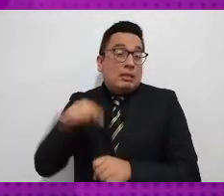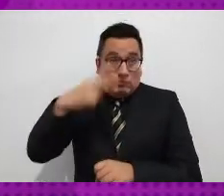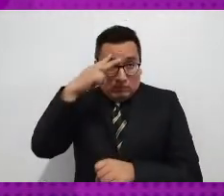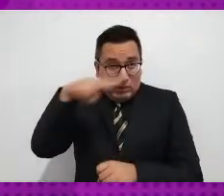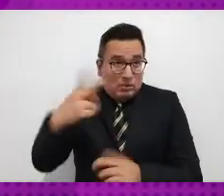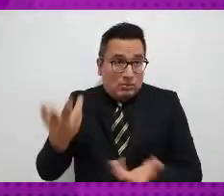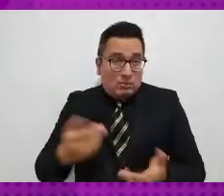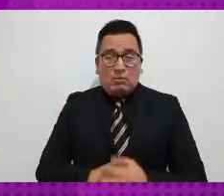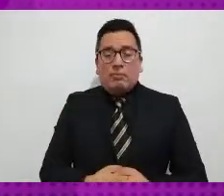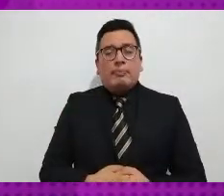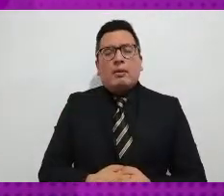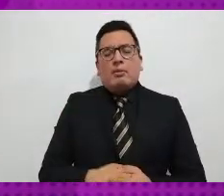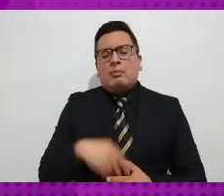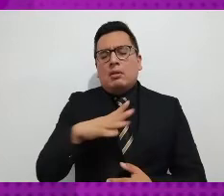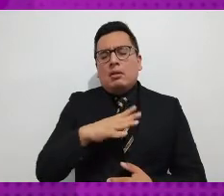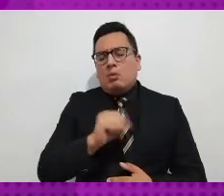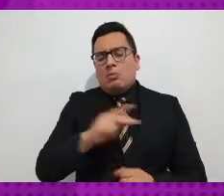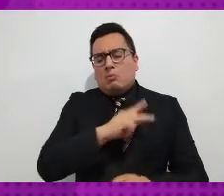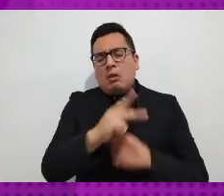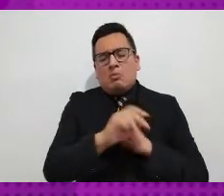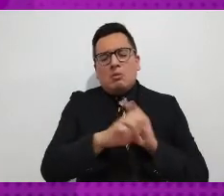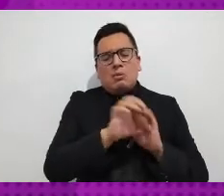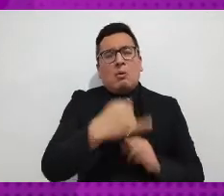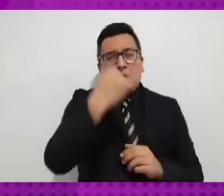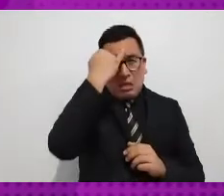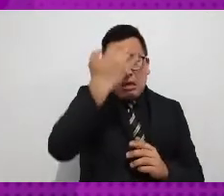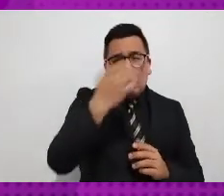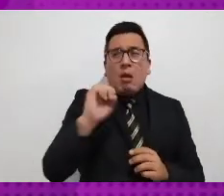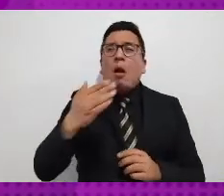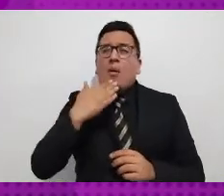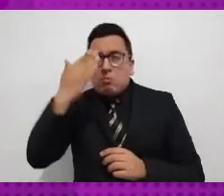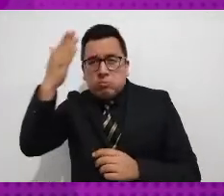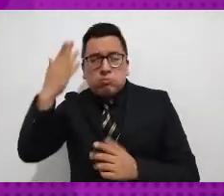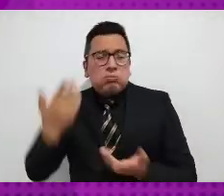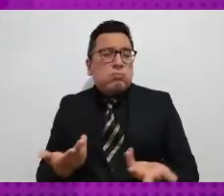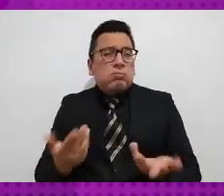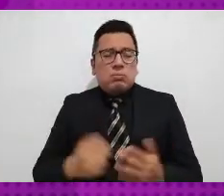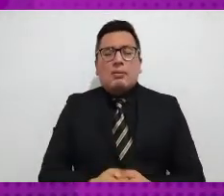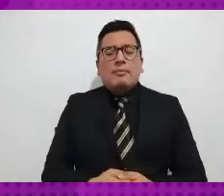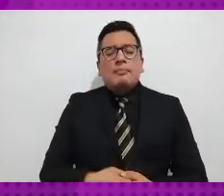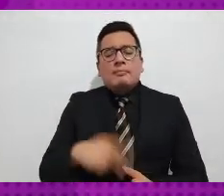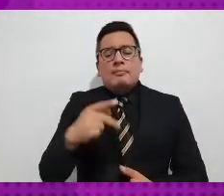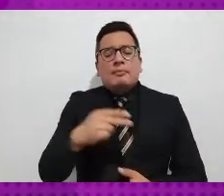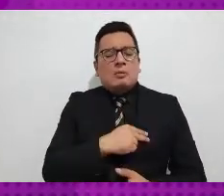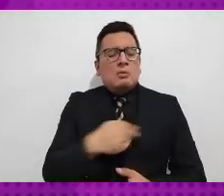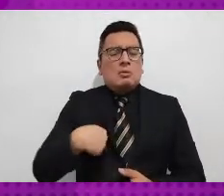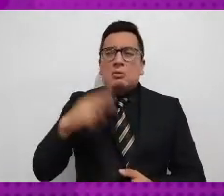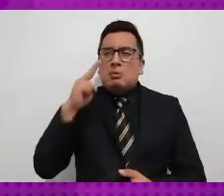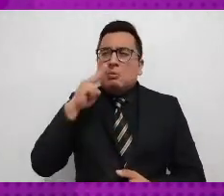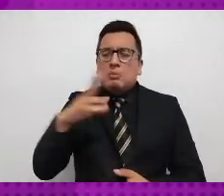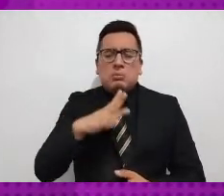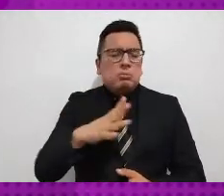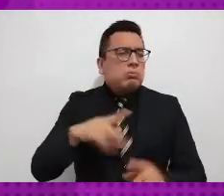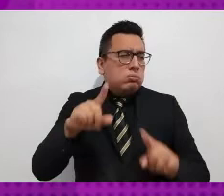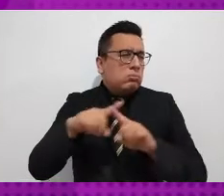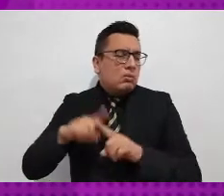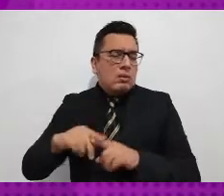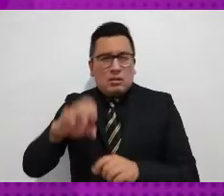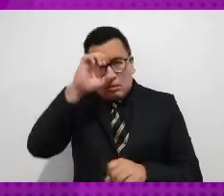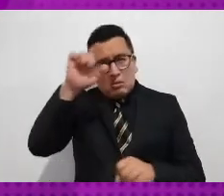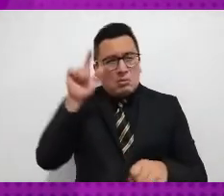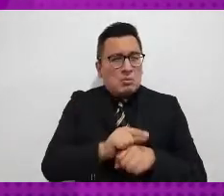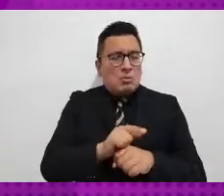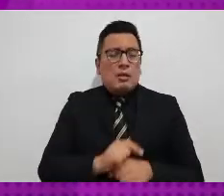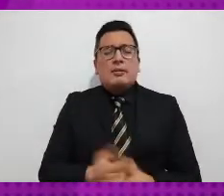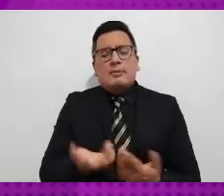versiones, algunas parecidas en la India, en Irán. Sin embargo, bueno, tenemos expresiones culturales y de identidad que solo